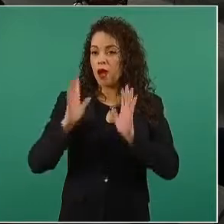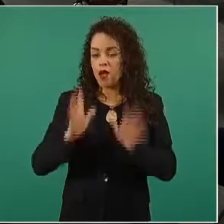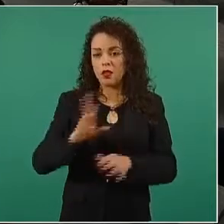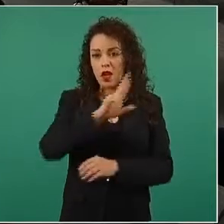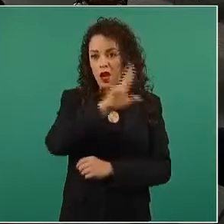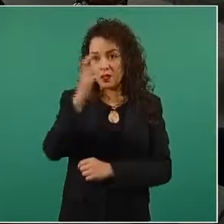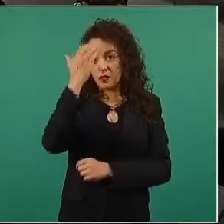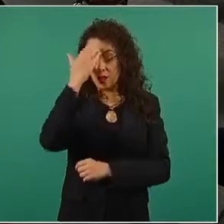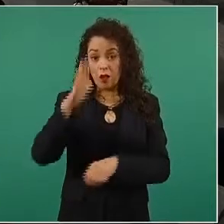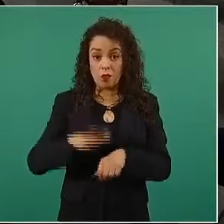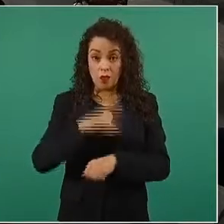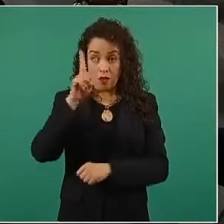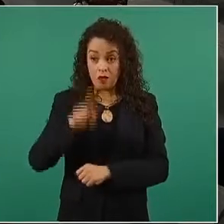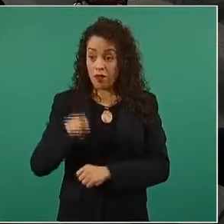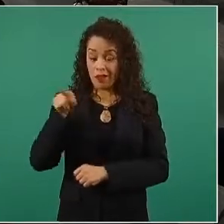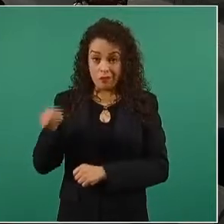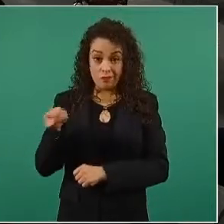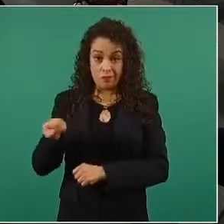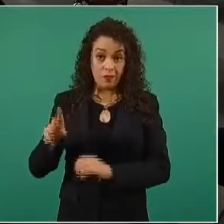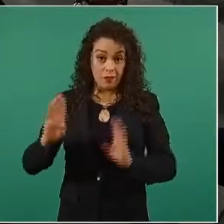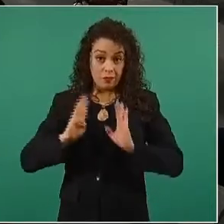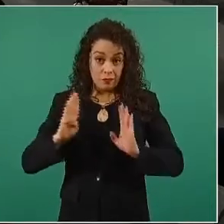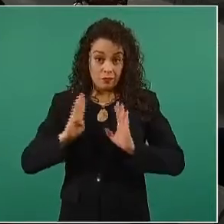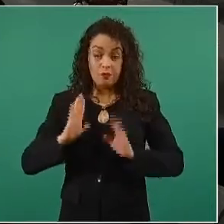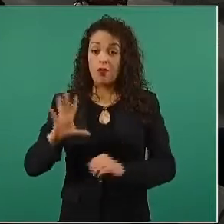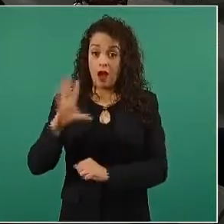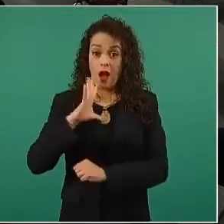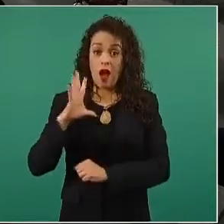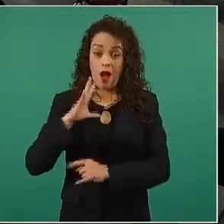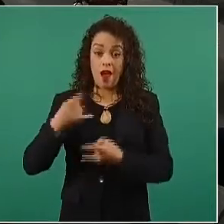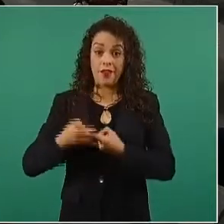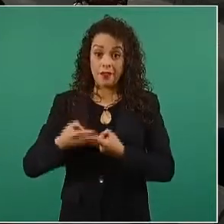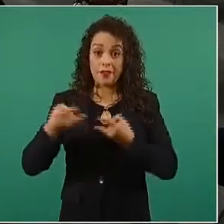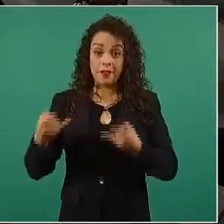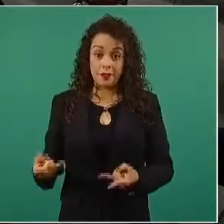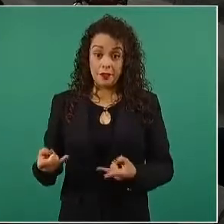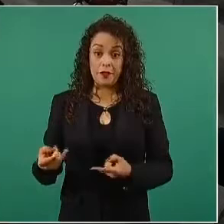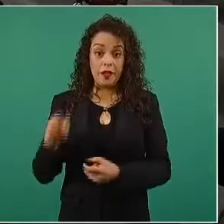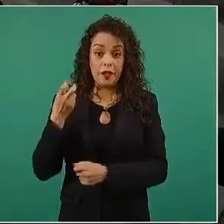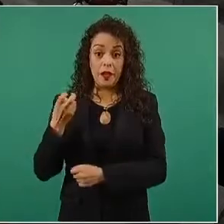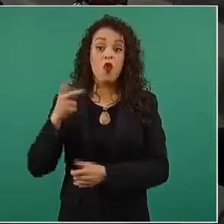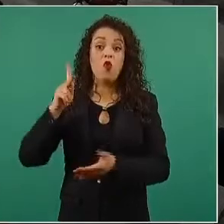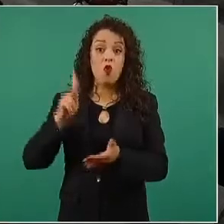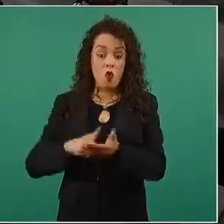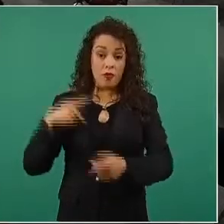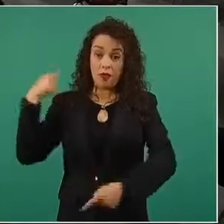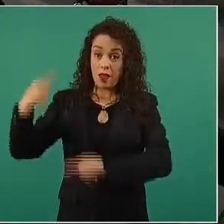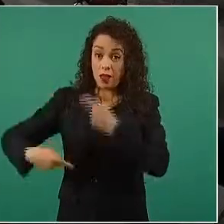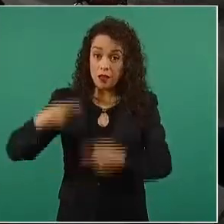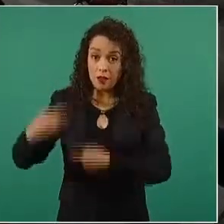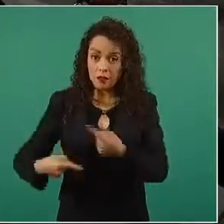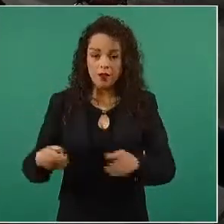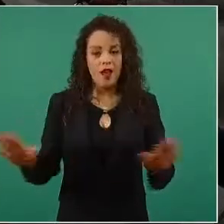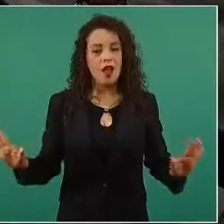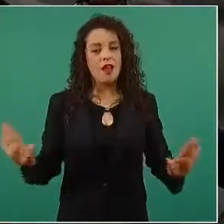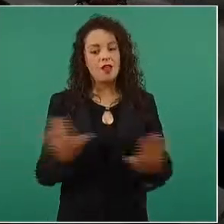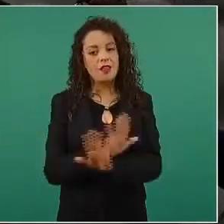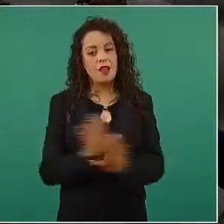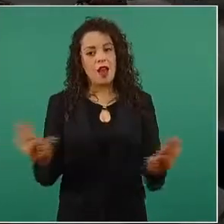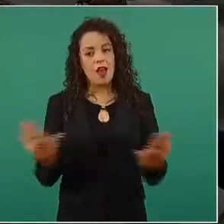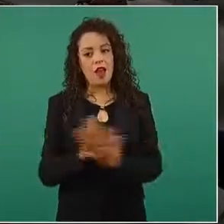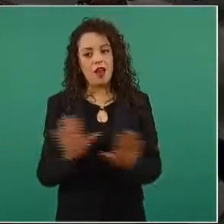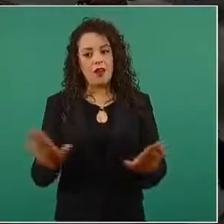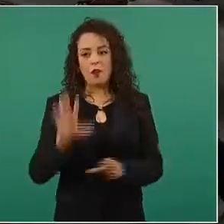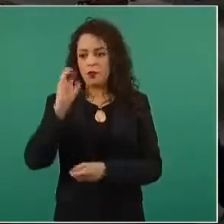porque hay una historia ahí con el Ejército y esas son historias que no queremos que se repitan. Gracias, presidente. sí, muy bien.